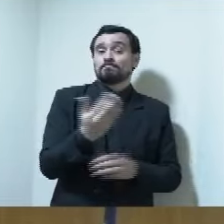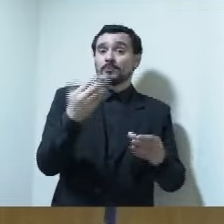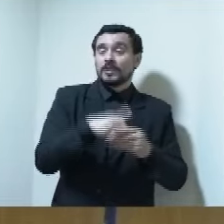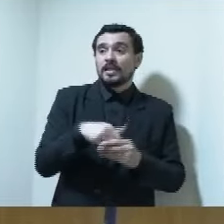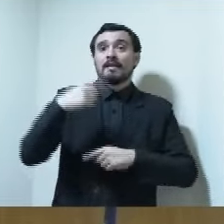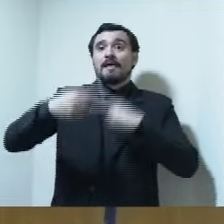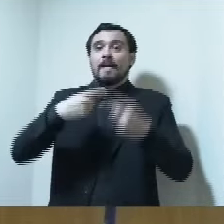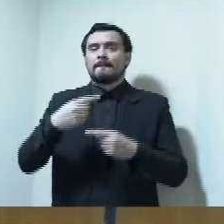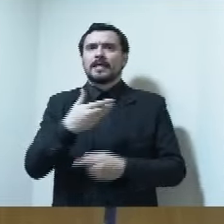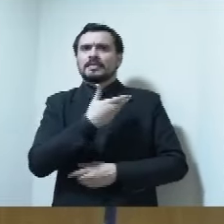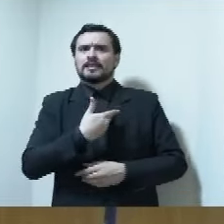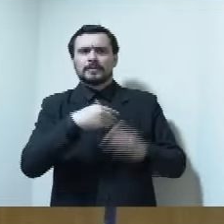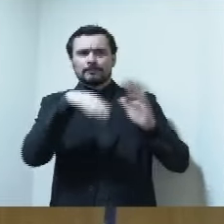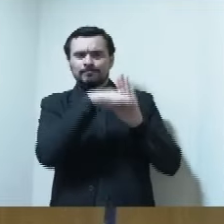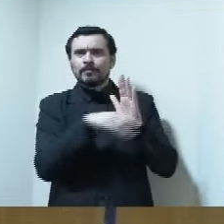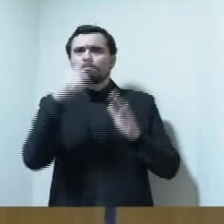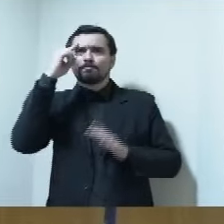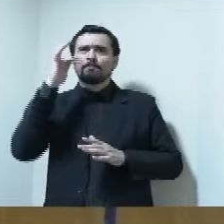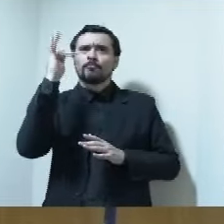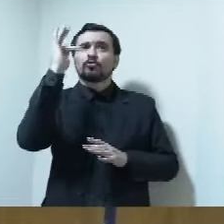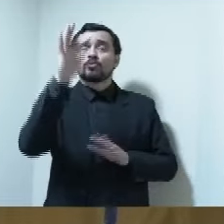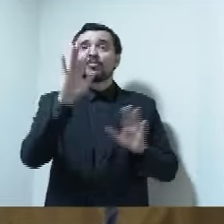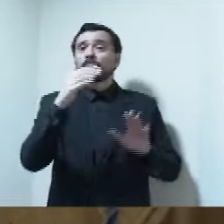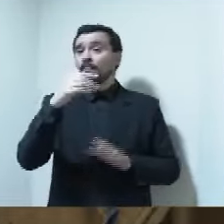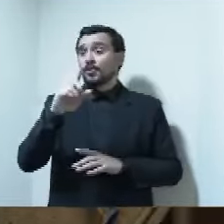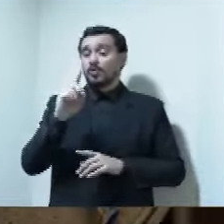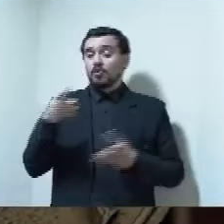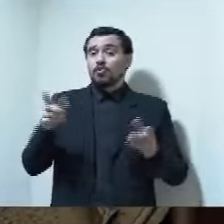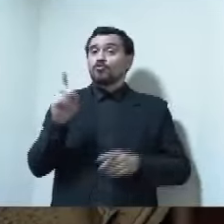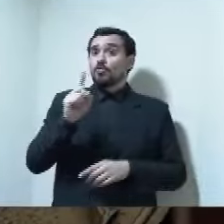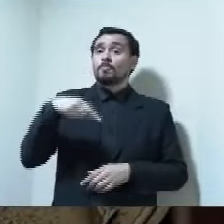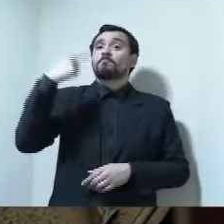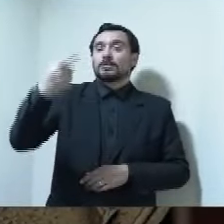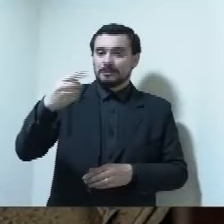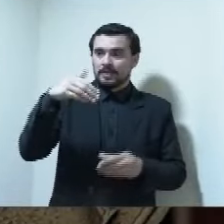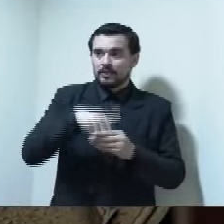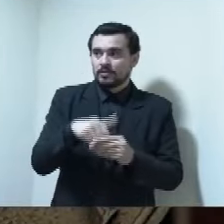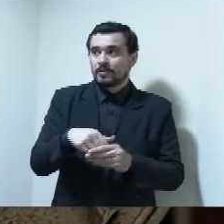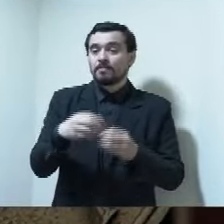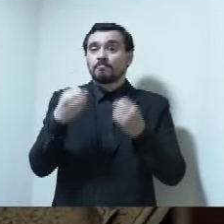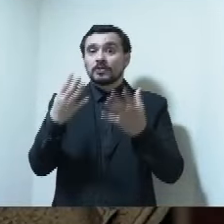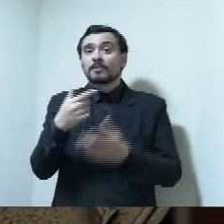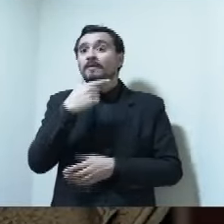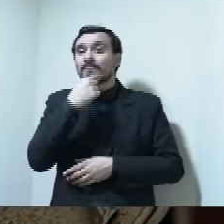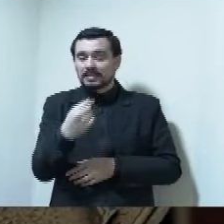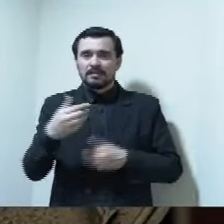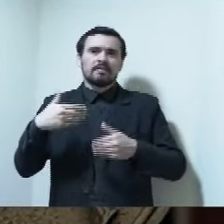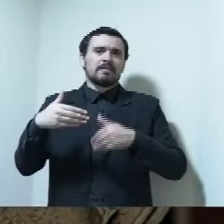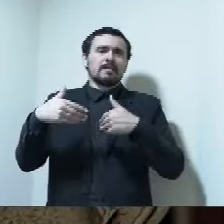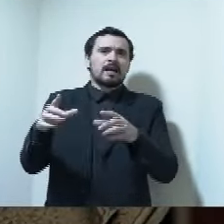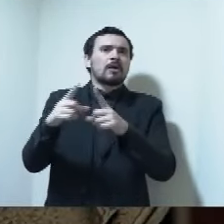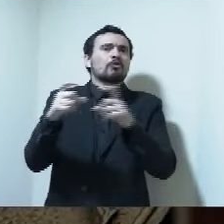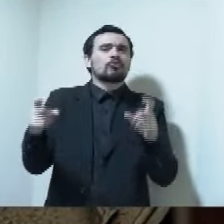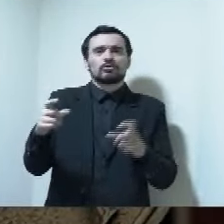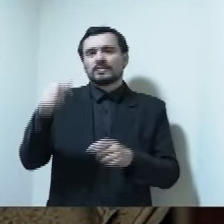a pensar en las próximas generaciones y no en las próximas elecciones. Claro que es más fácil dejar las cosas en